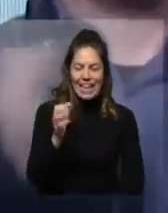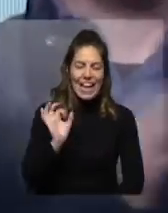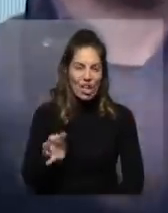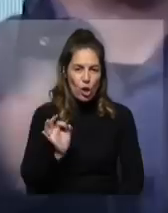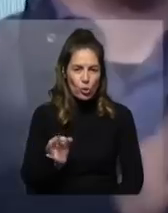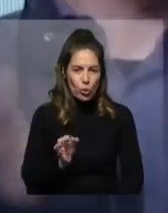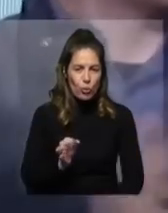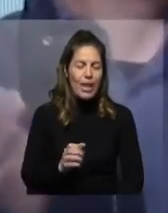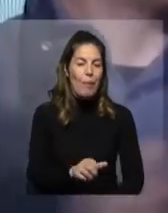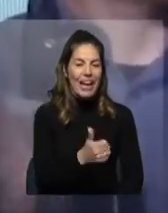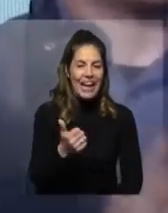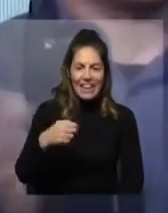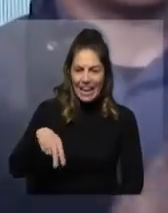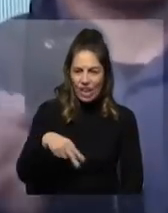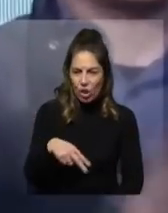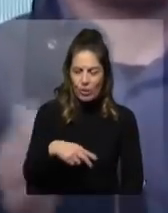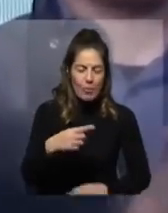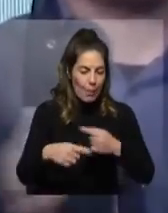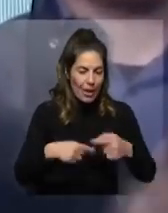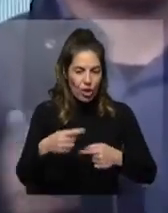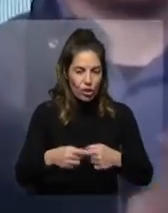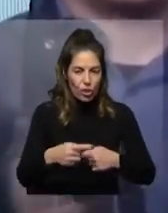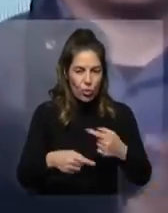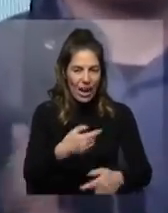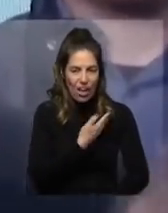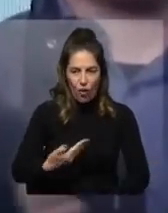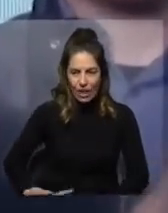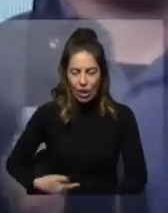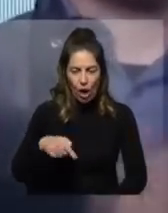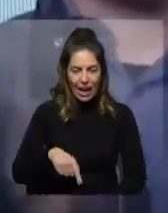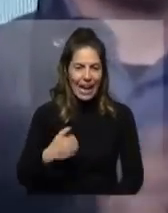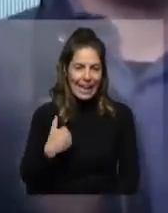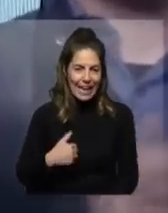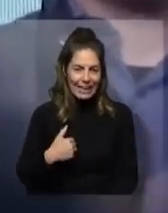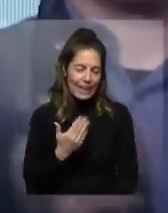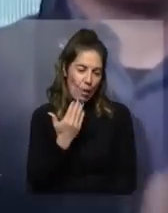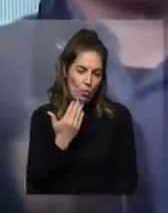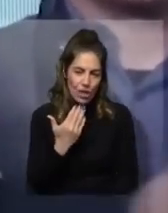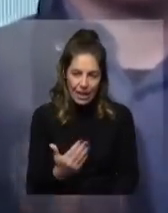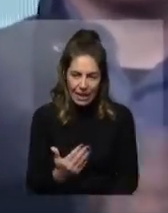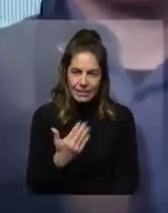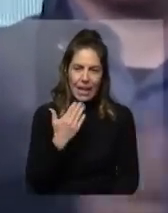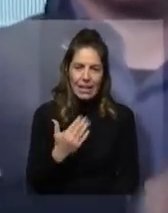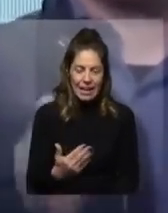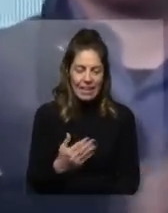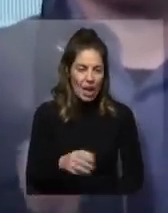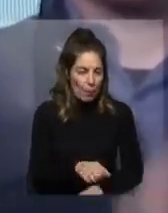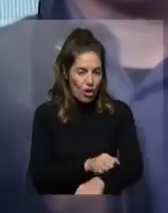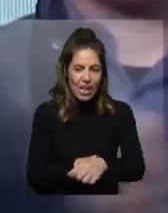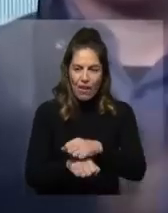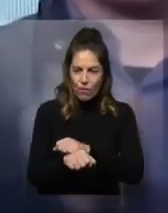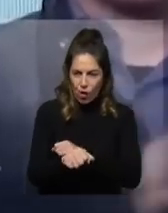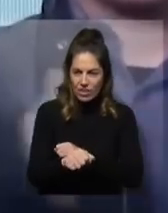ganar en noviembre y para seguir siendo gobierno en la Argentina Muchas gracias gracias por el esfuerzo